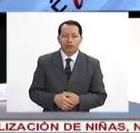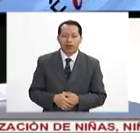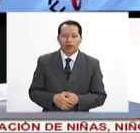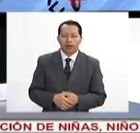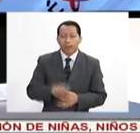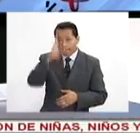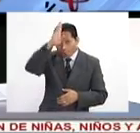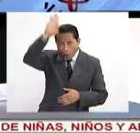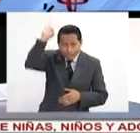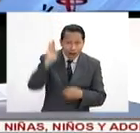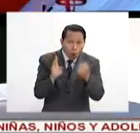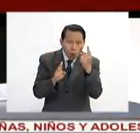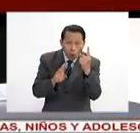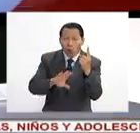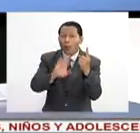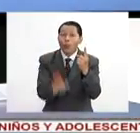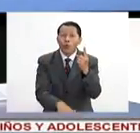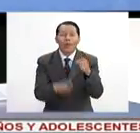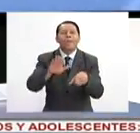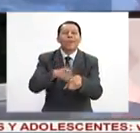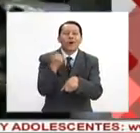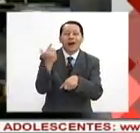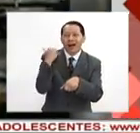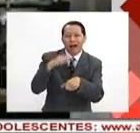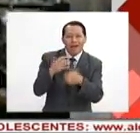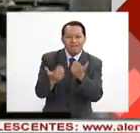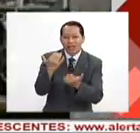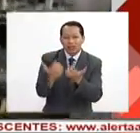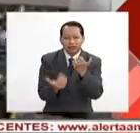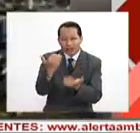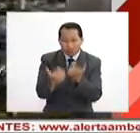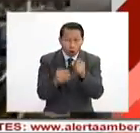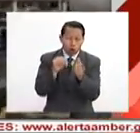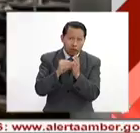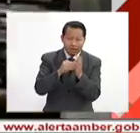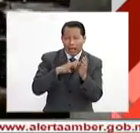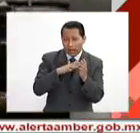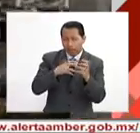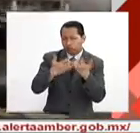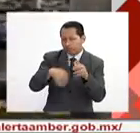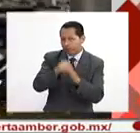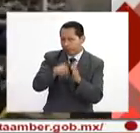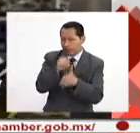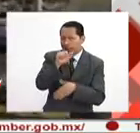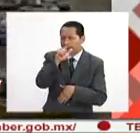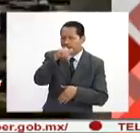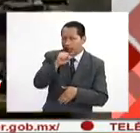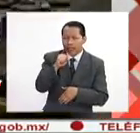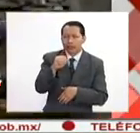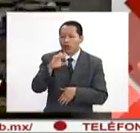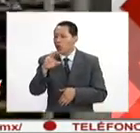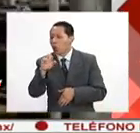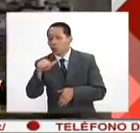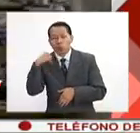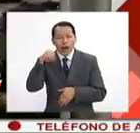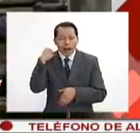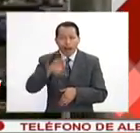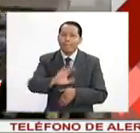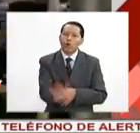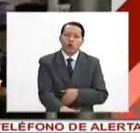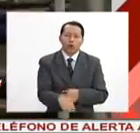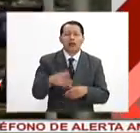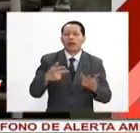Un bombero murió durante los trabajos de sofocación del incendio que se registra en la refinería de Salina Cruz, Oaxaca. Esto lo informó Petróleos Mexicanos.